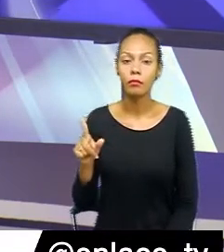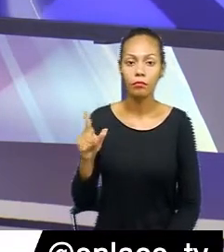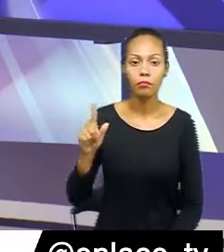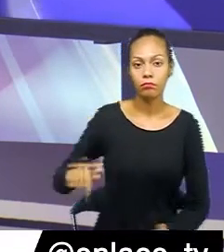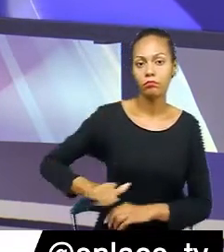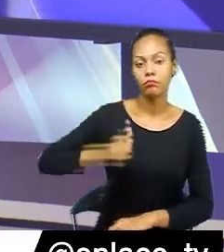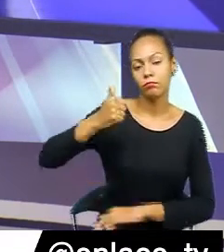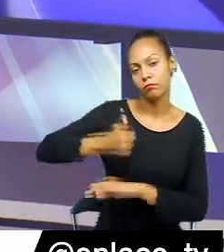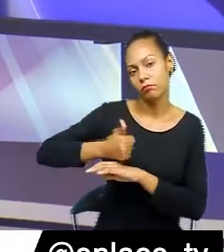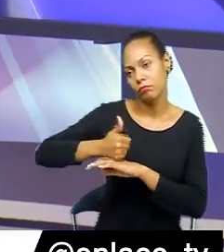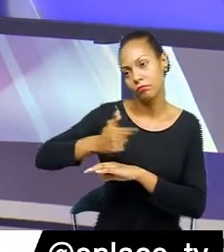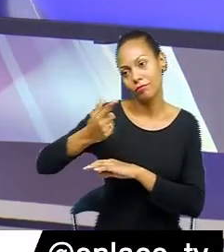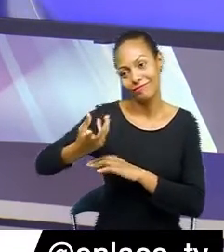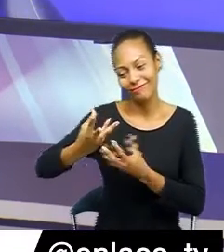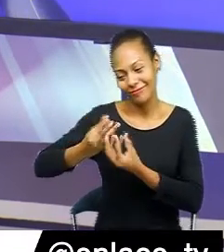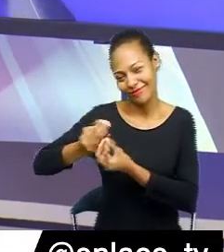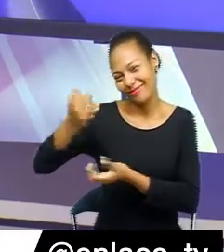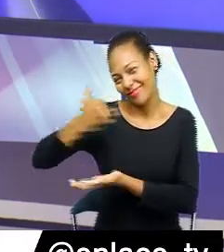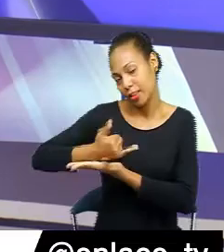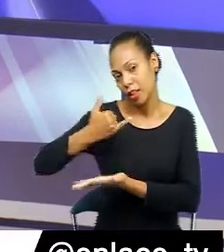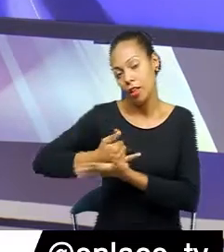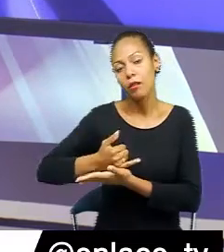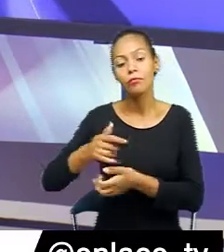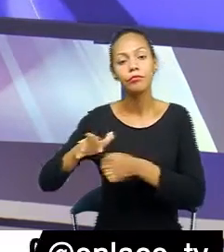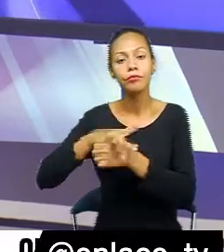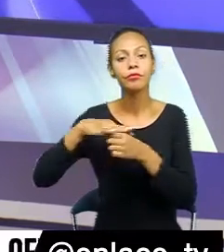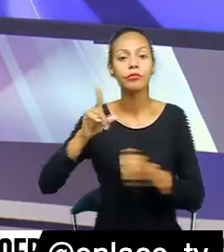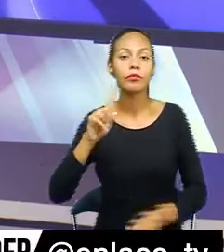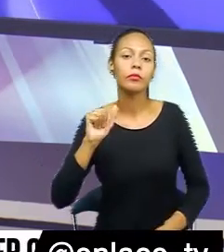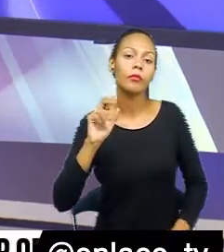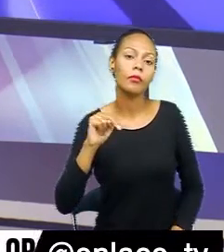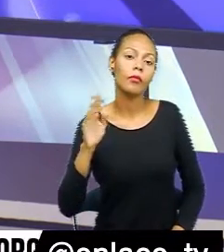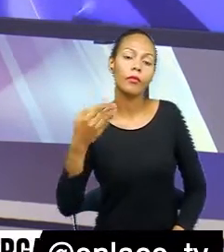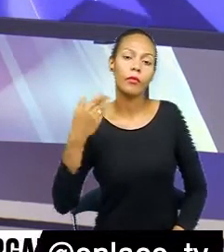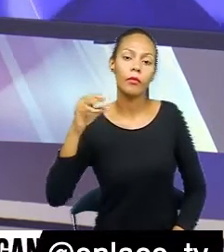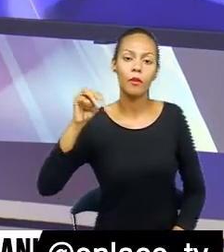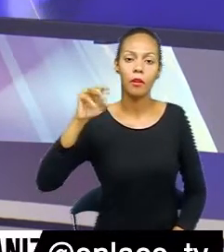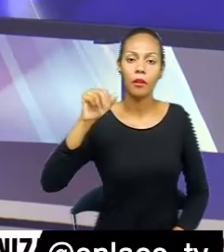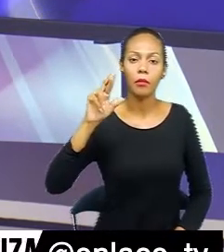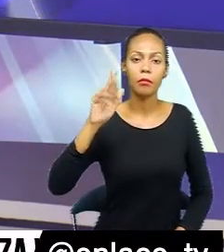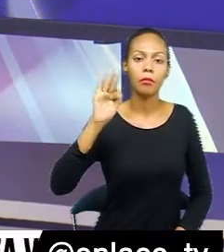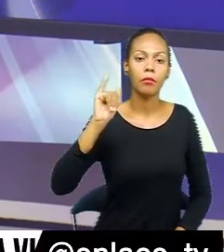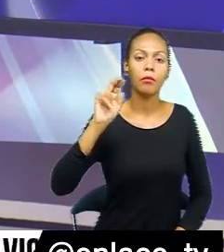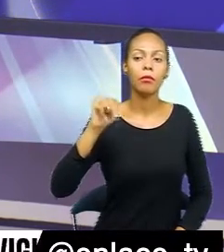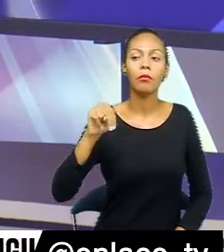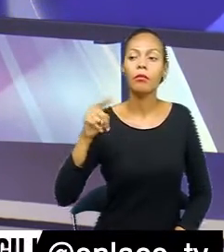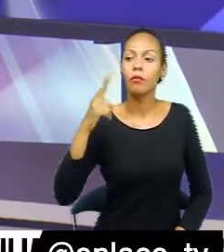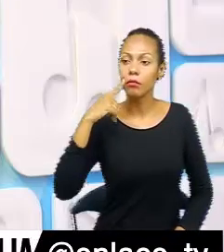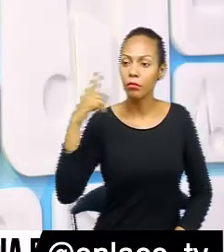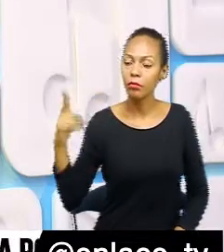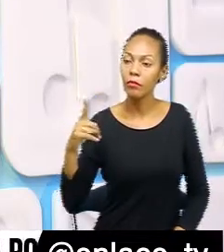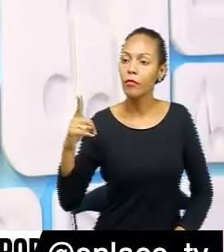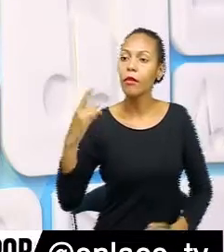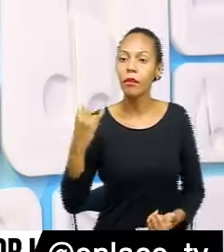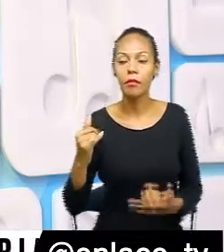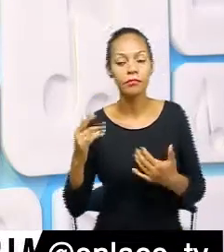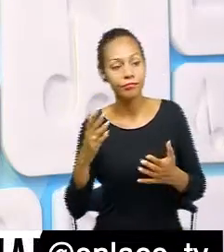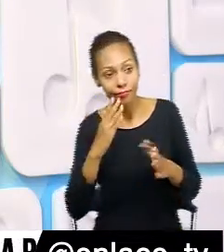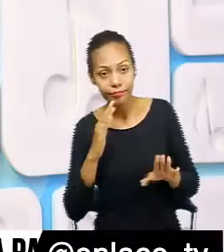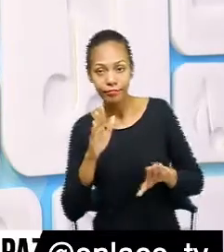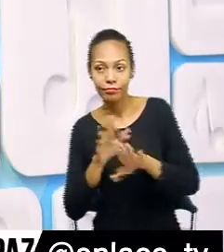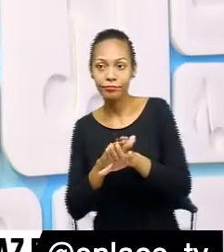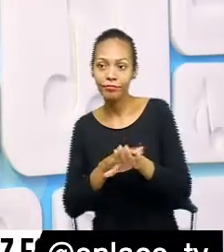quien viene a hacernos una invitación especial para el aniversario del barrio. Eibar, muy buenas tardes, bienvenido a Enlace Noticias. Muchas gracias por